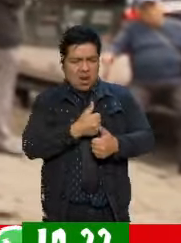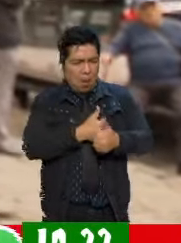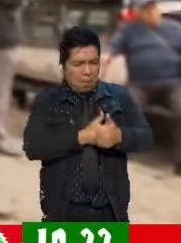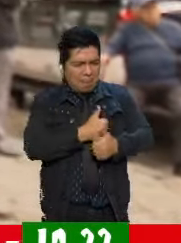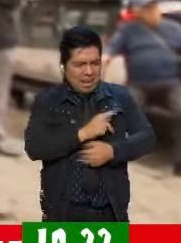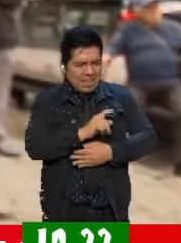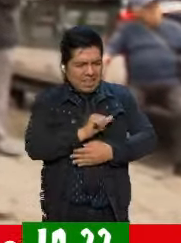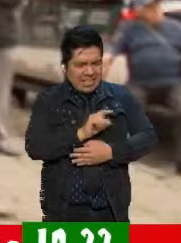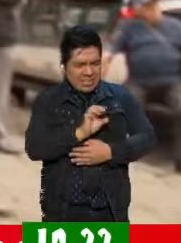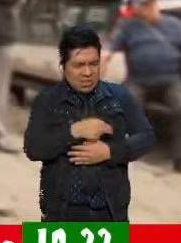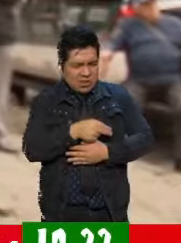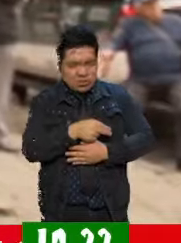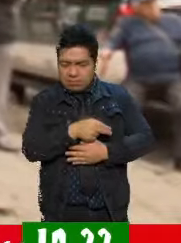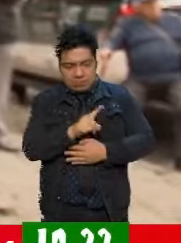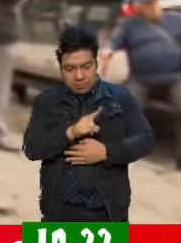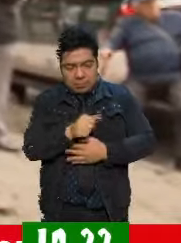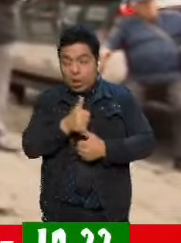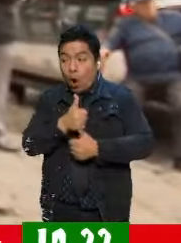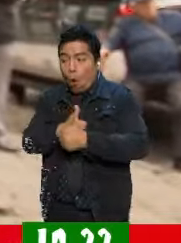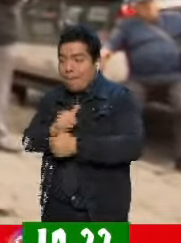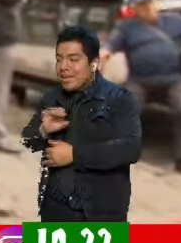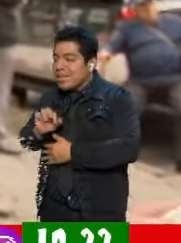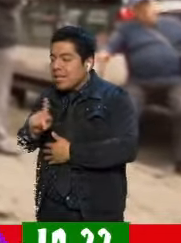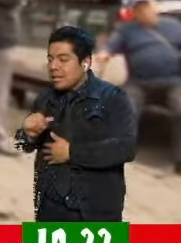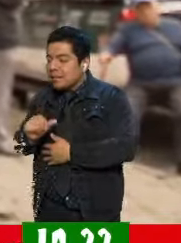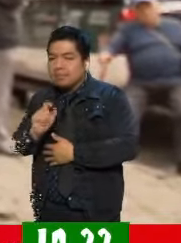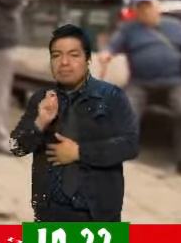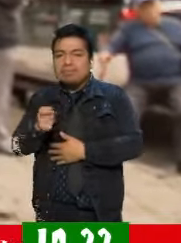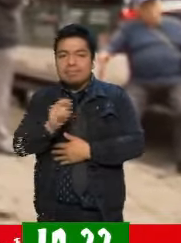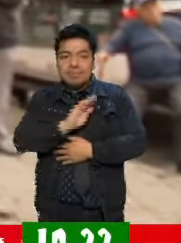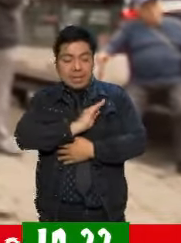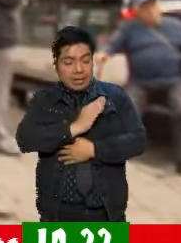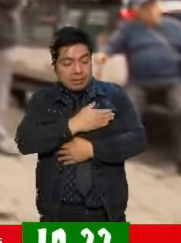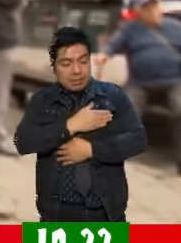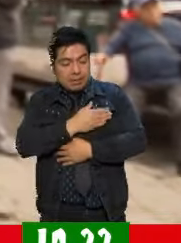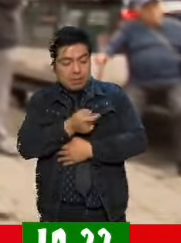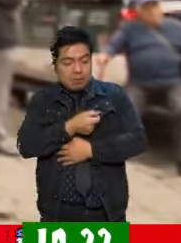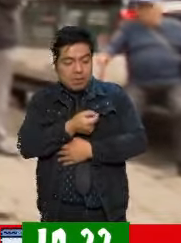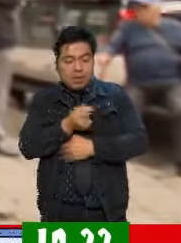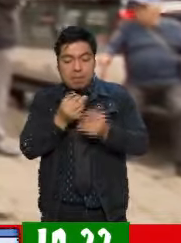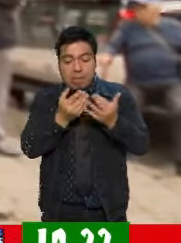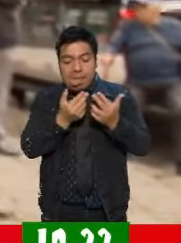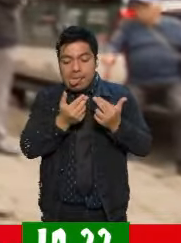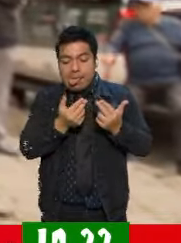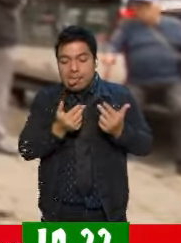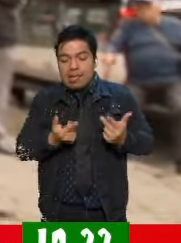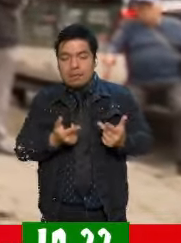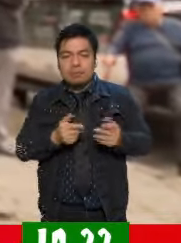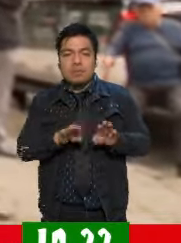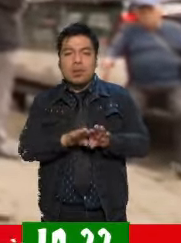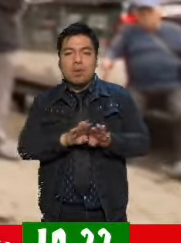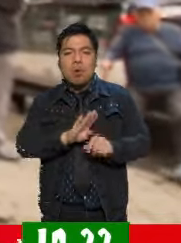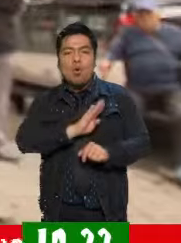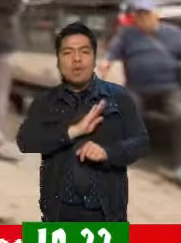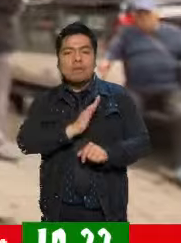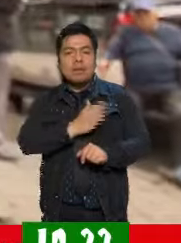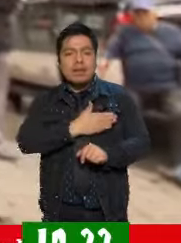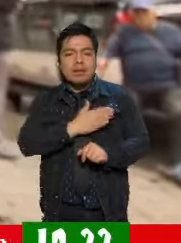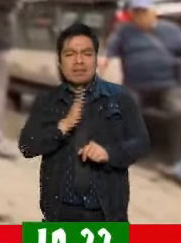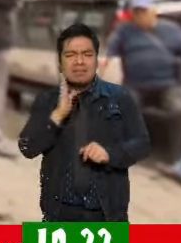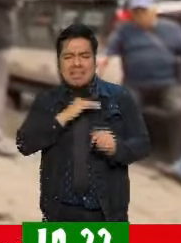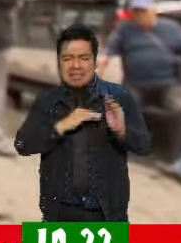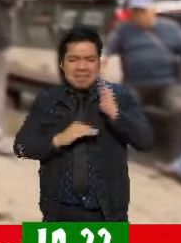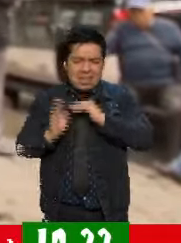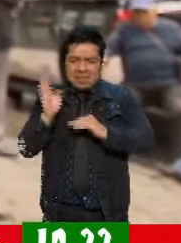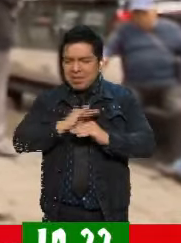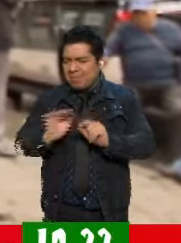por poner un ejemplo, ¿no? Entonces van destruyendo el castellano, pensando que es un español mal hecho, y ponen lo que se les